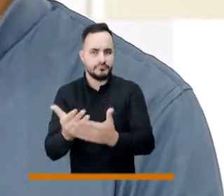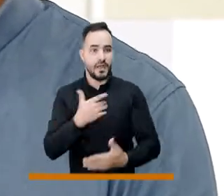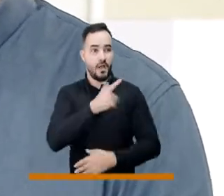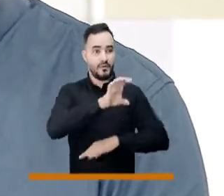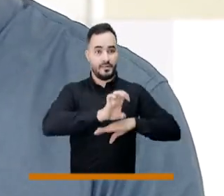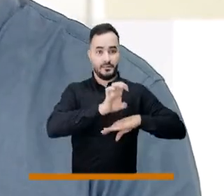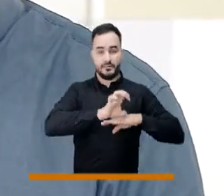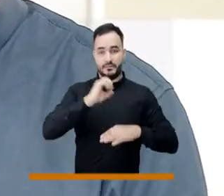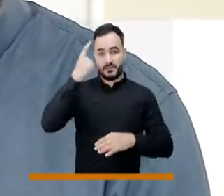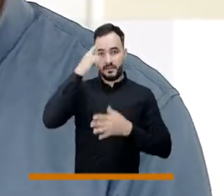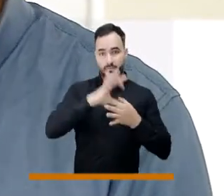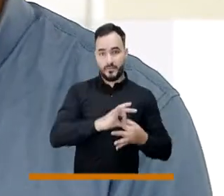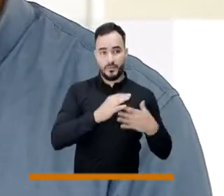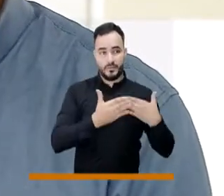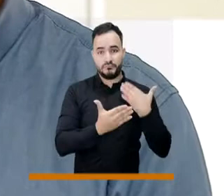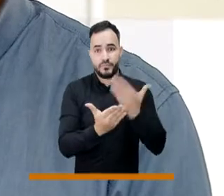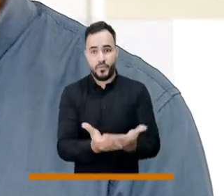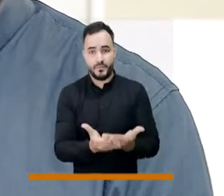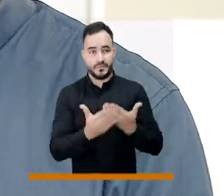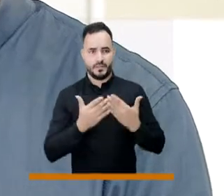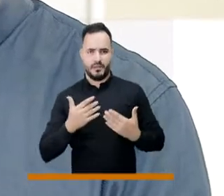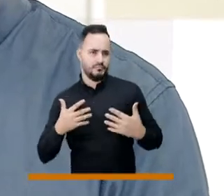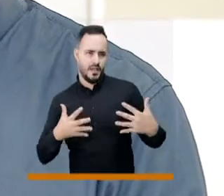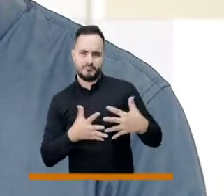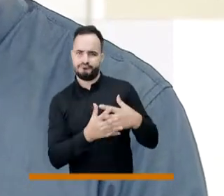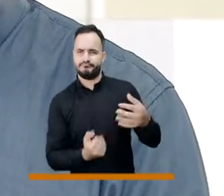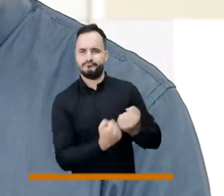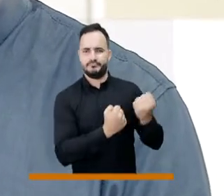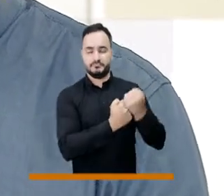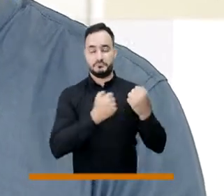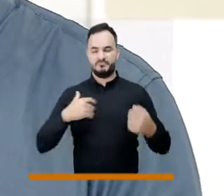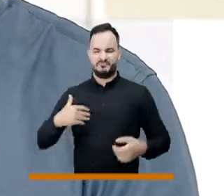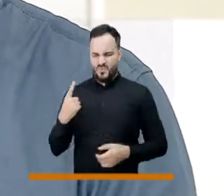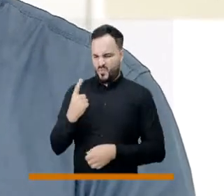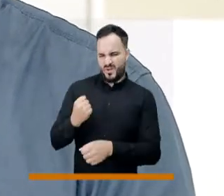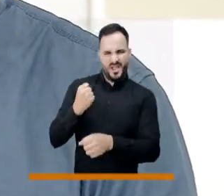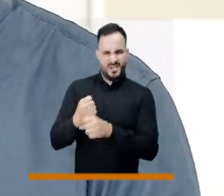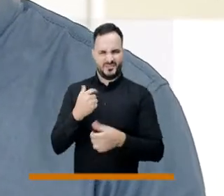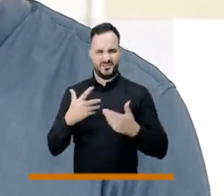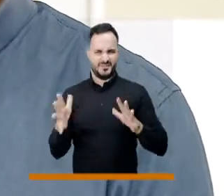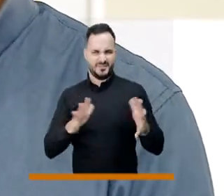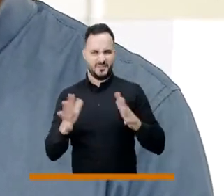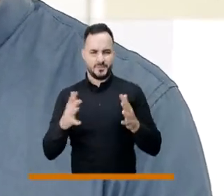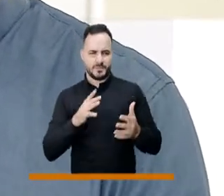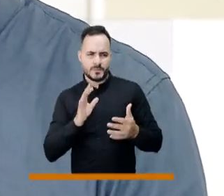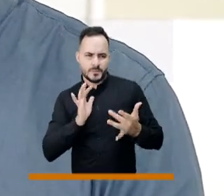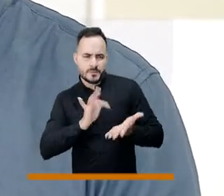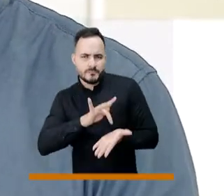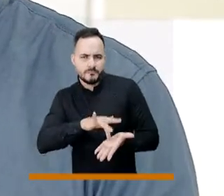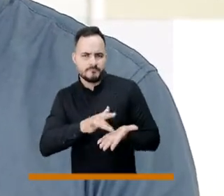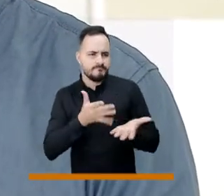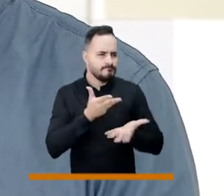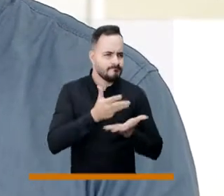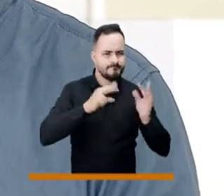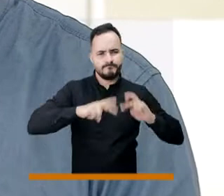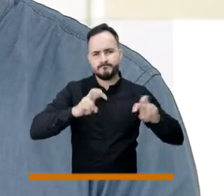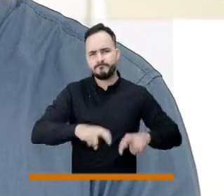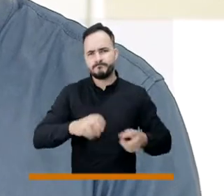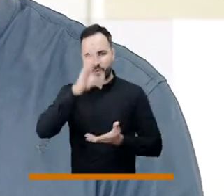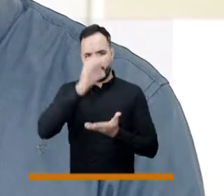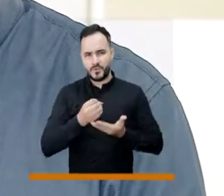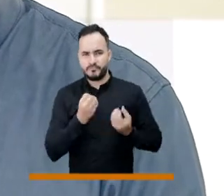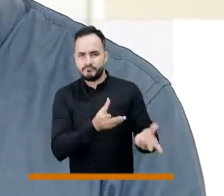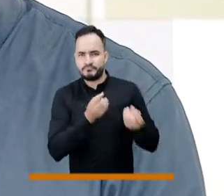un camino de 7 años en este proceso, es de aprender desde el hacer, es apoyar las iniciativas públicas. Digamos que